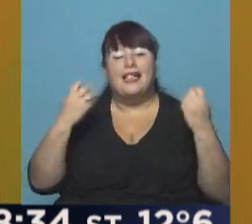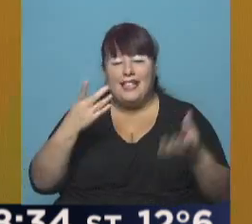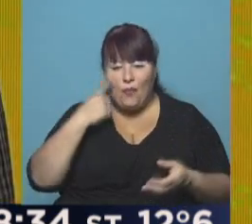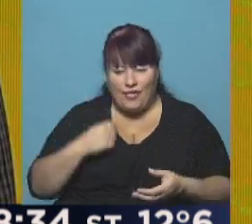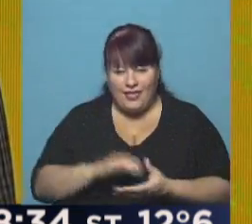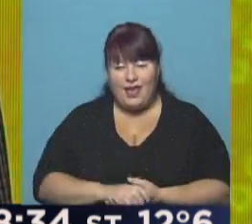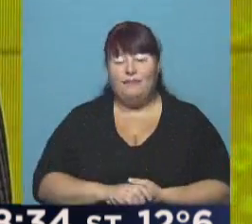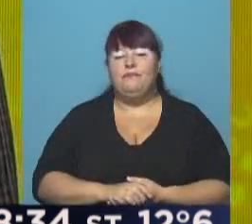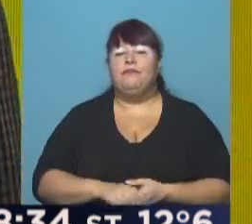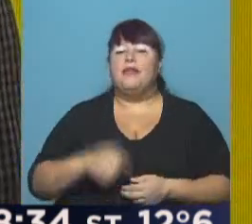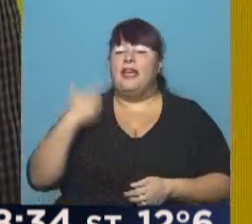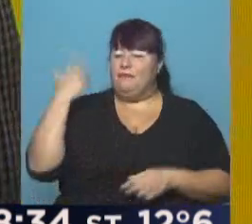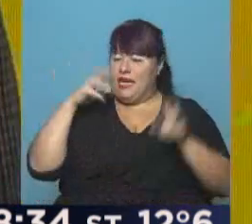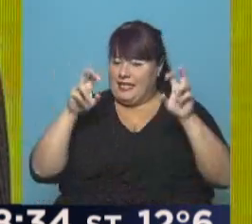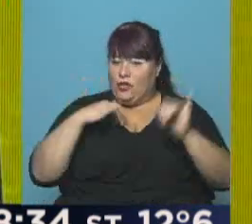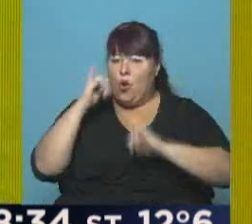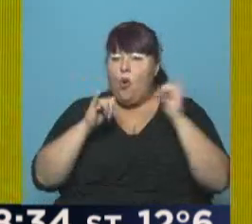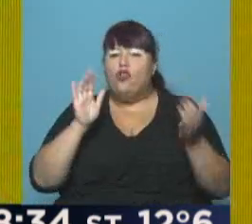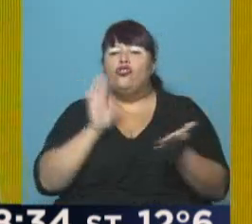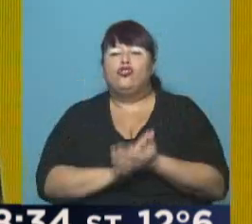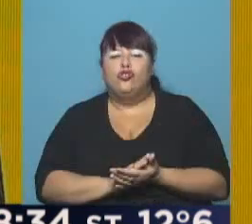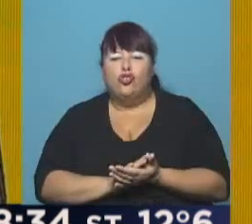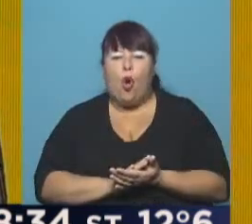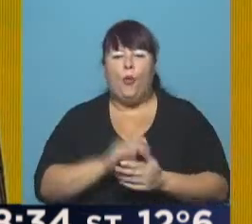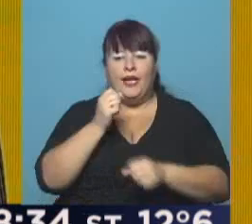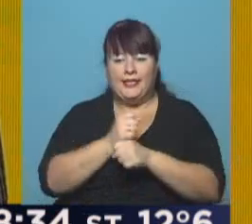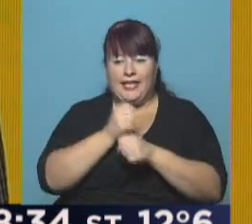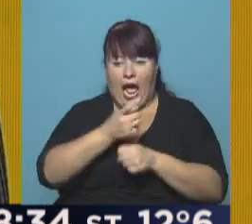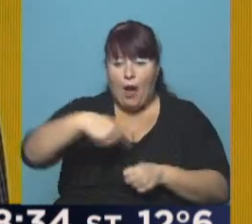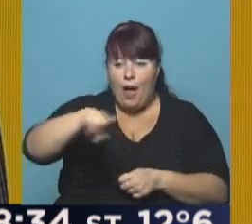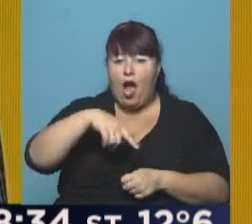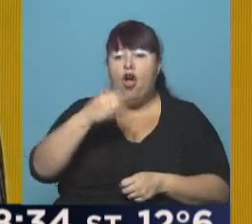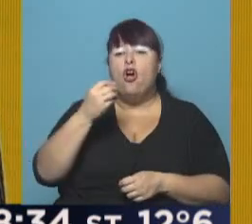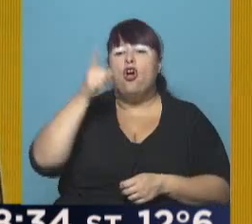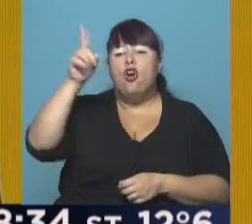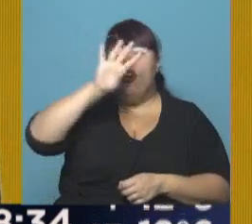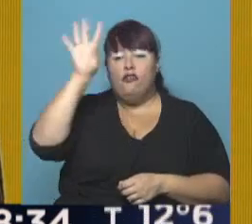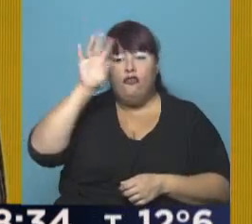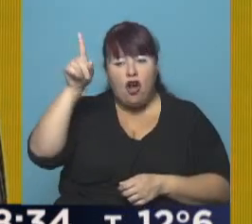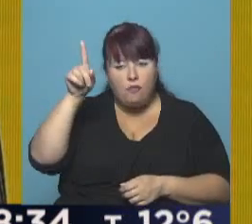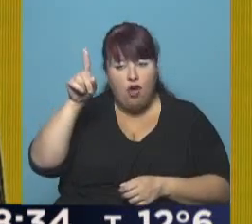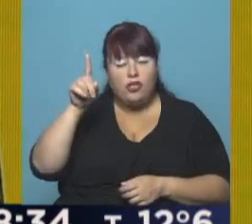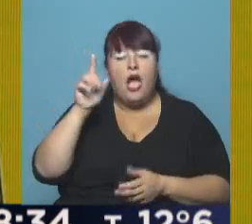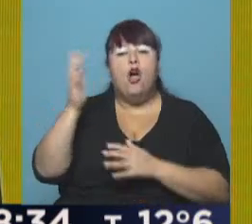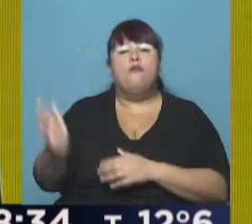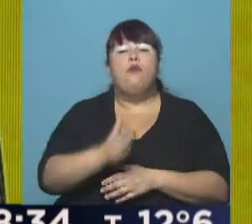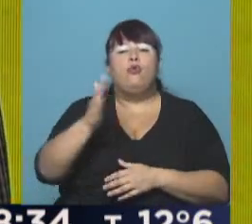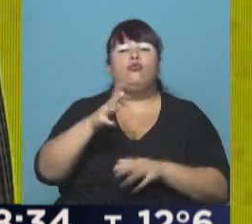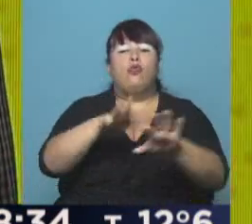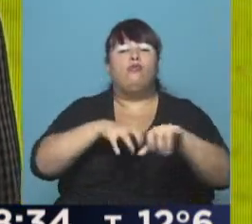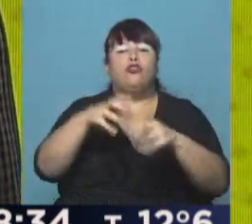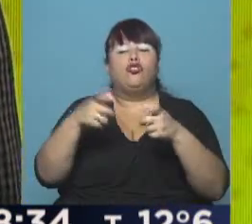buenos días en los títulos nuestros planteamos algo que tiene que ver con un trabajo que están haciendo en formosa con la producción del tomate